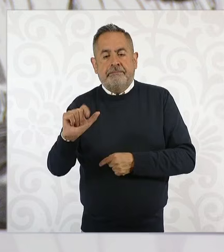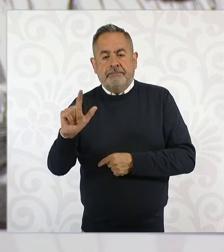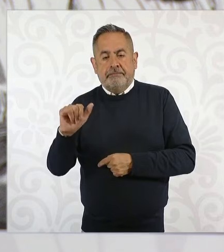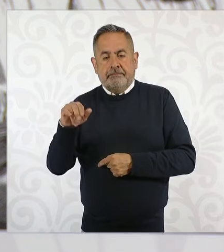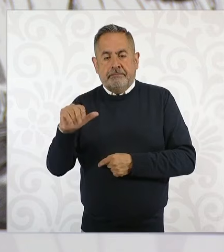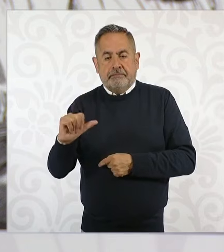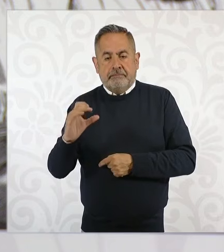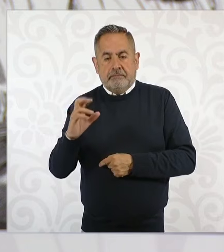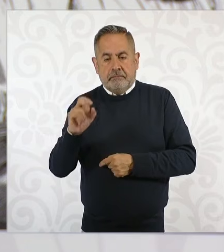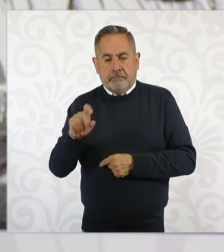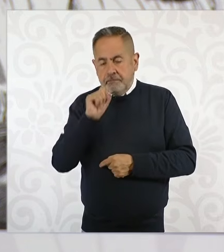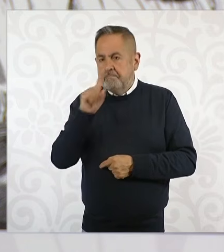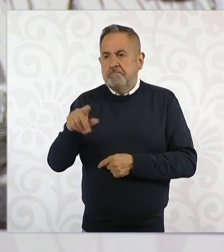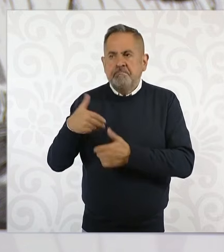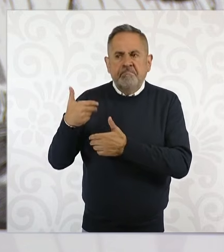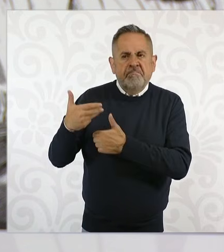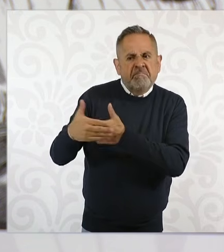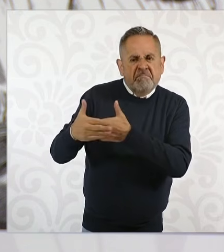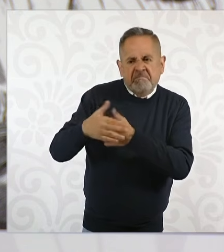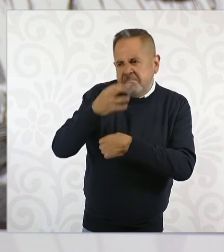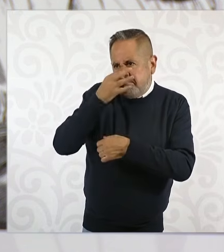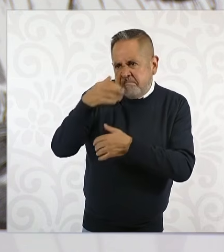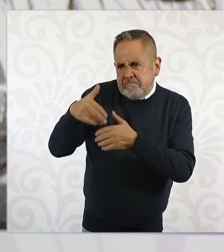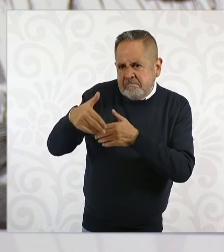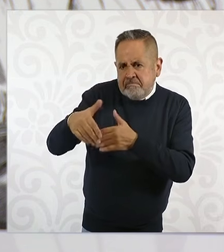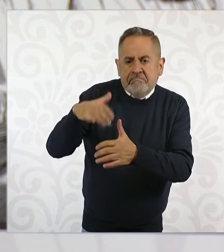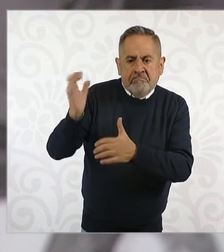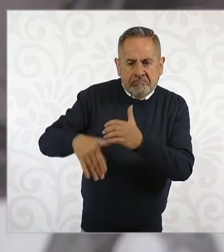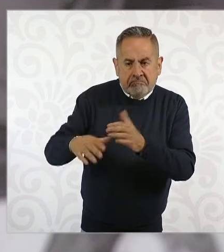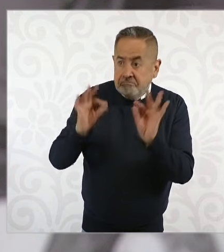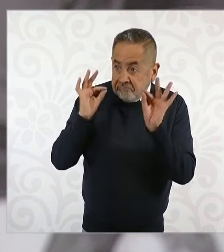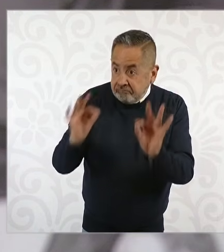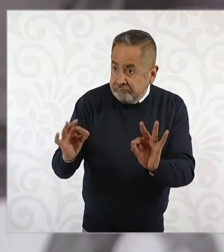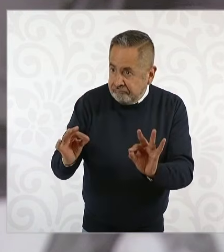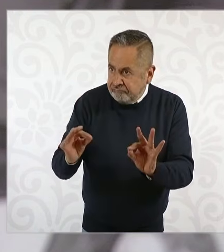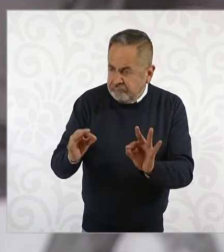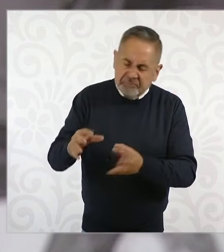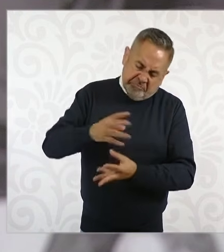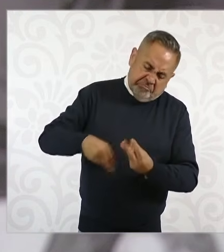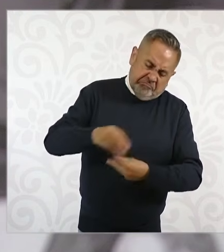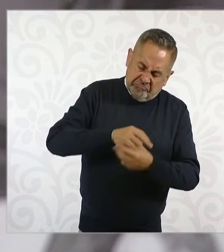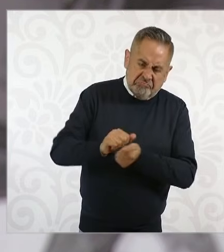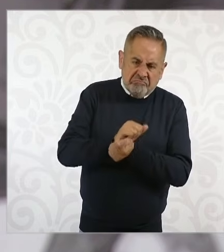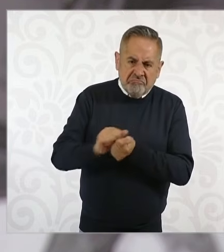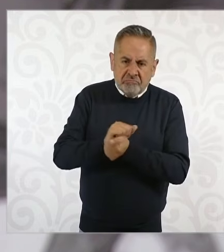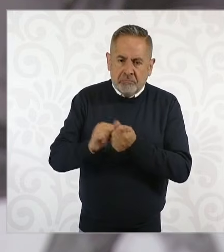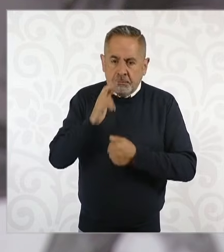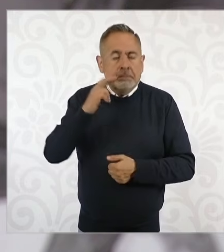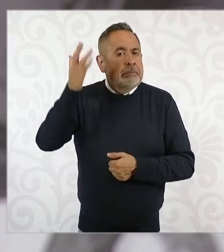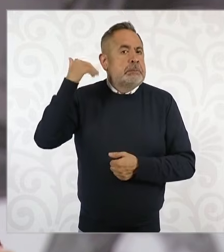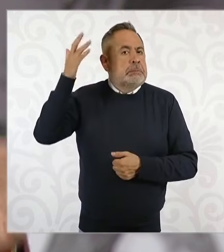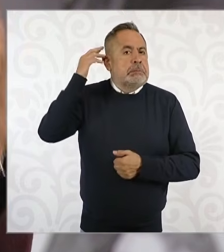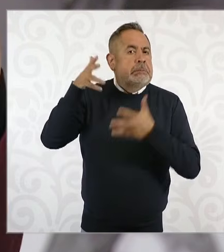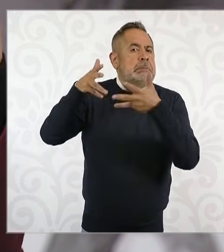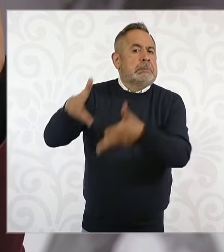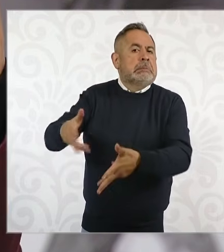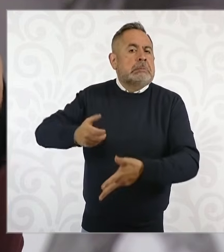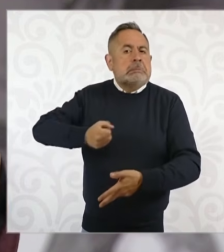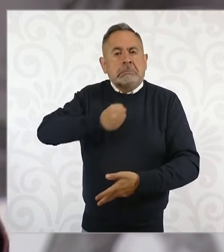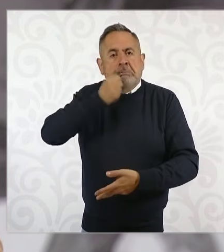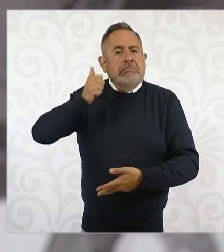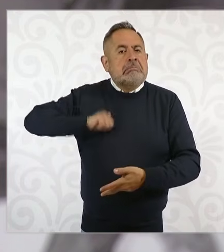también ya va bastante avanzada. Es una mejora de las refinerías antiguas que tenía